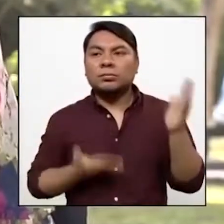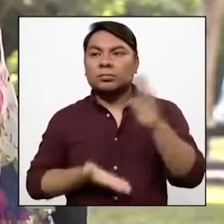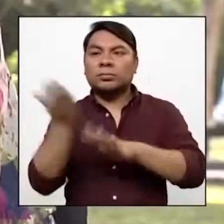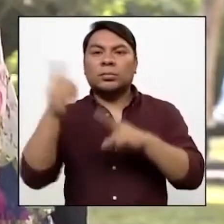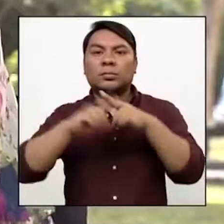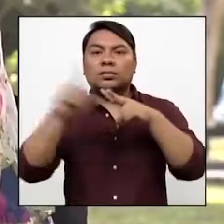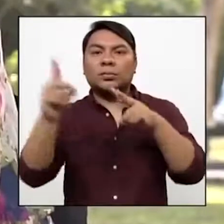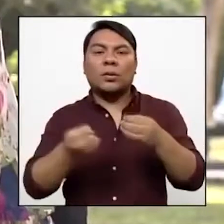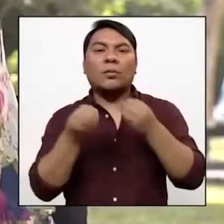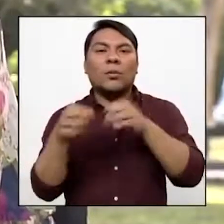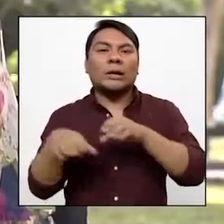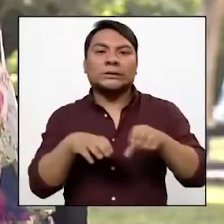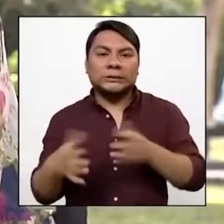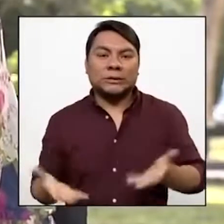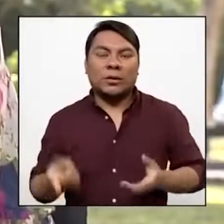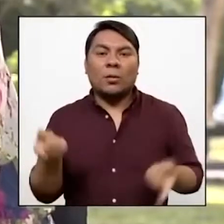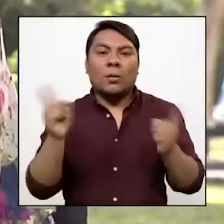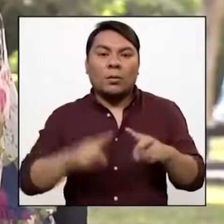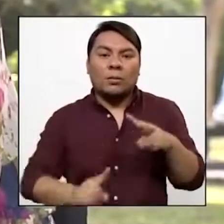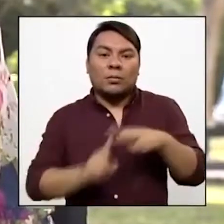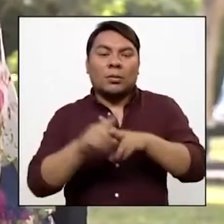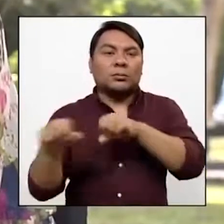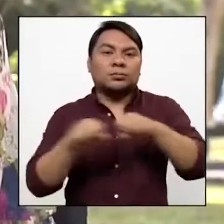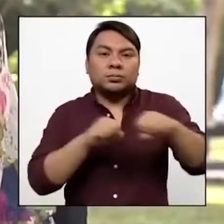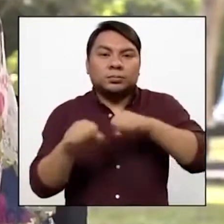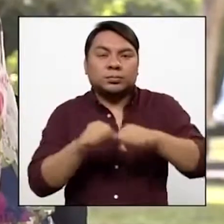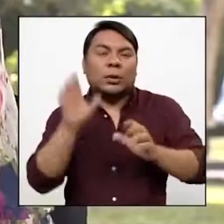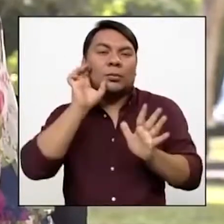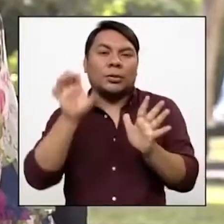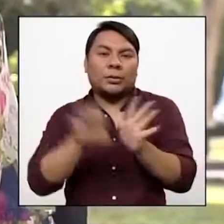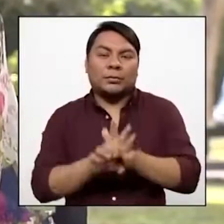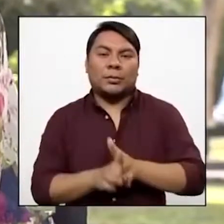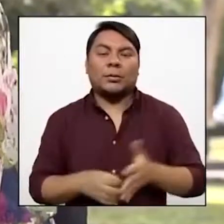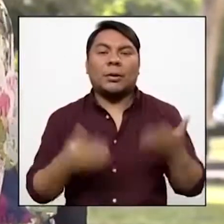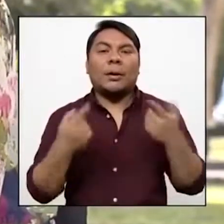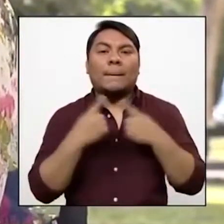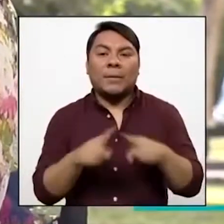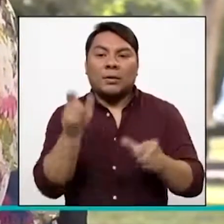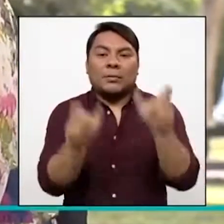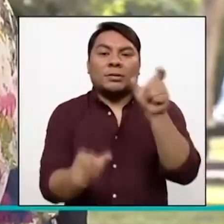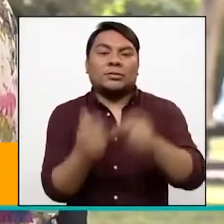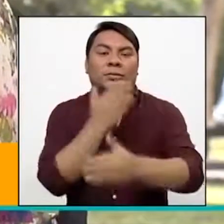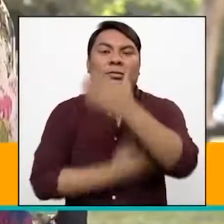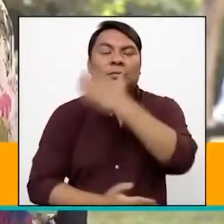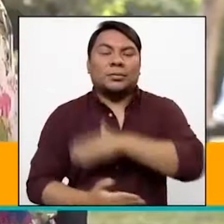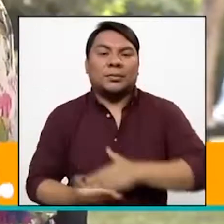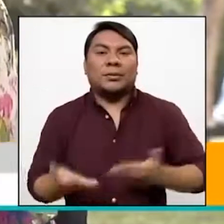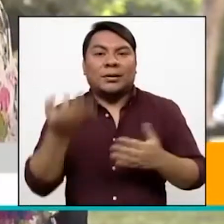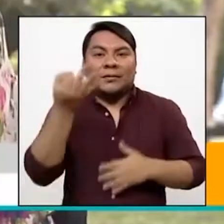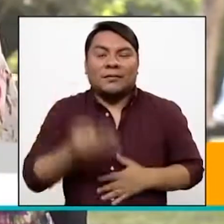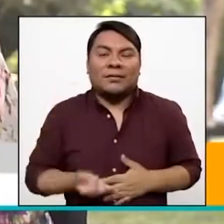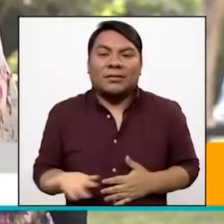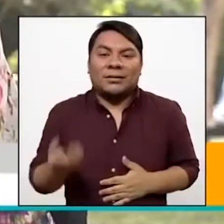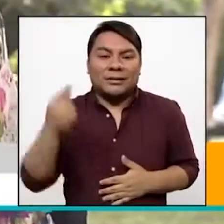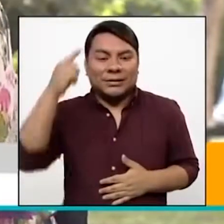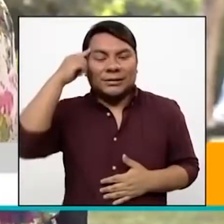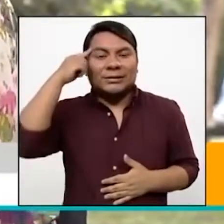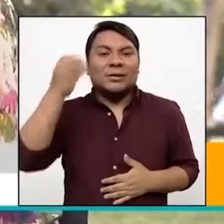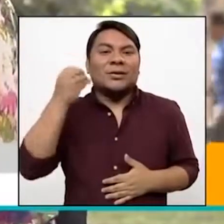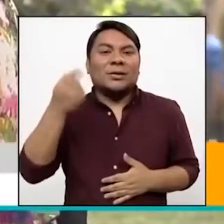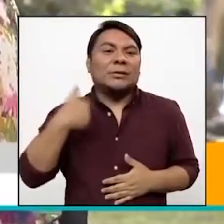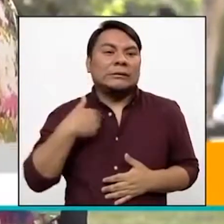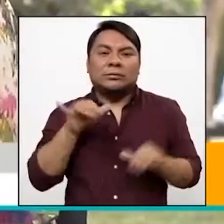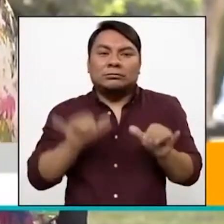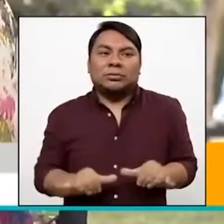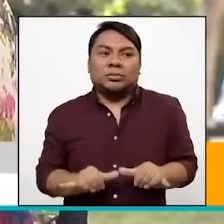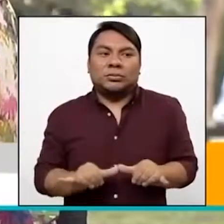cómo evacuar cuando hay un desastre, un terremoto, por ejemplo. Pero las personas con discapacidad, de verdad, pues solamente decimos, nos